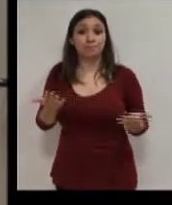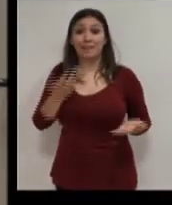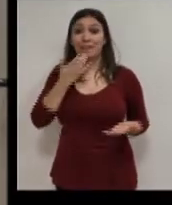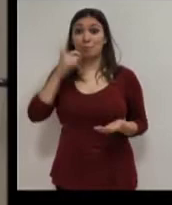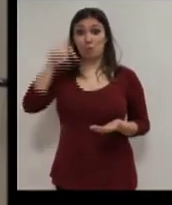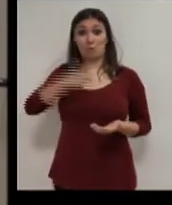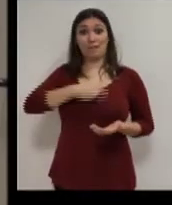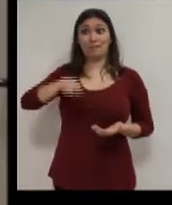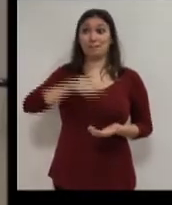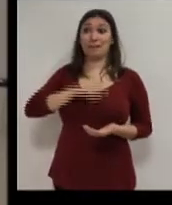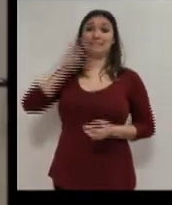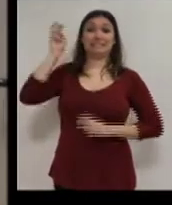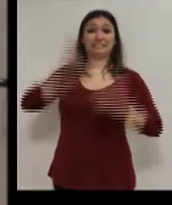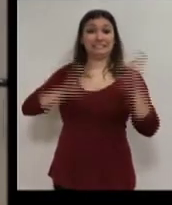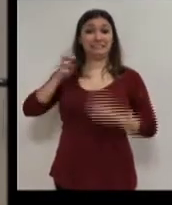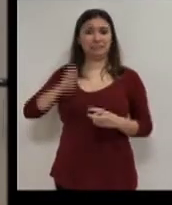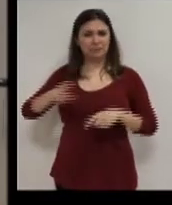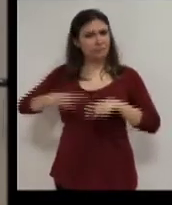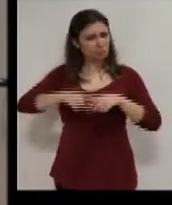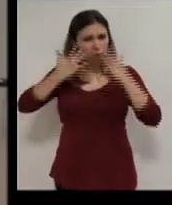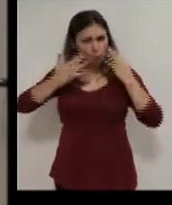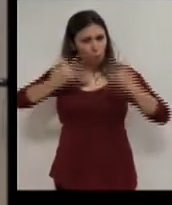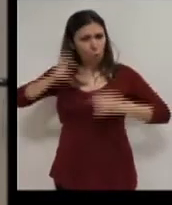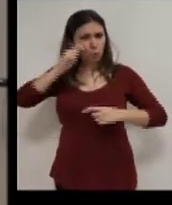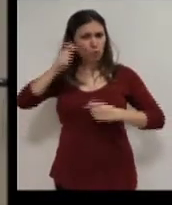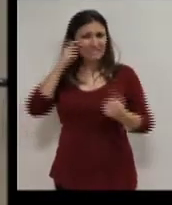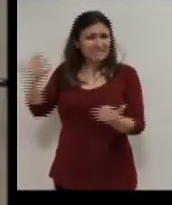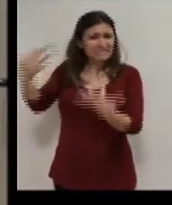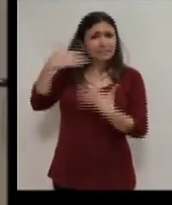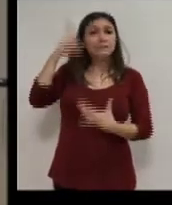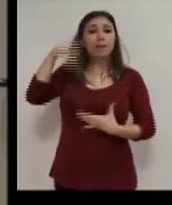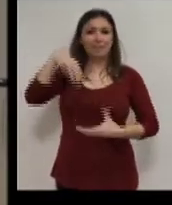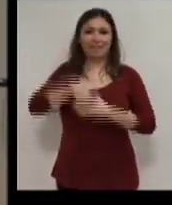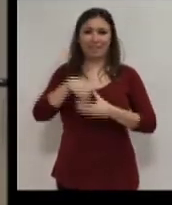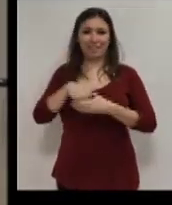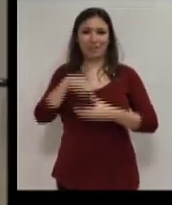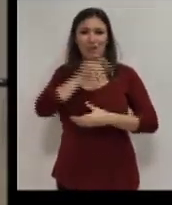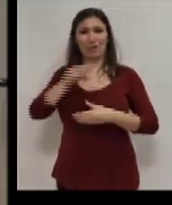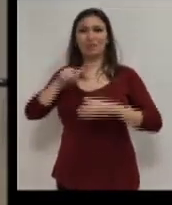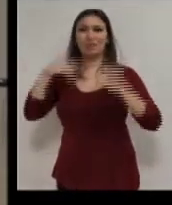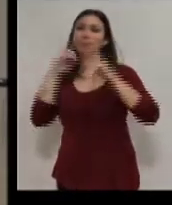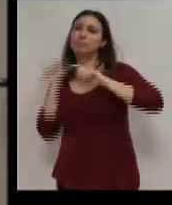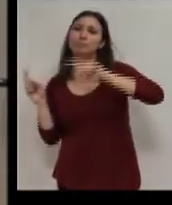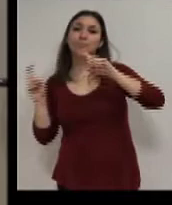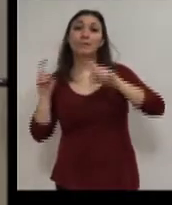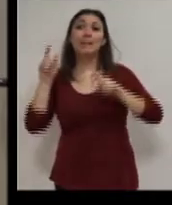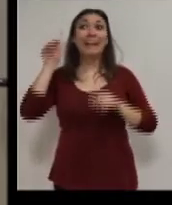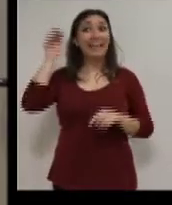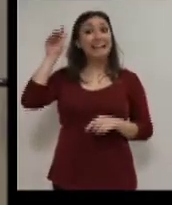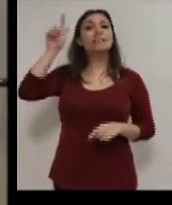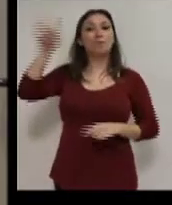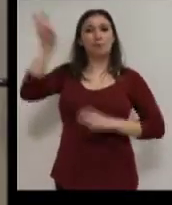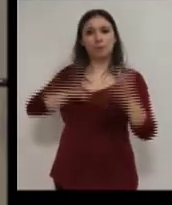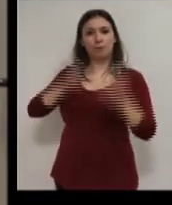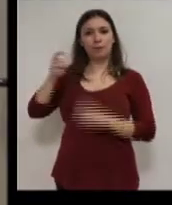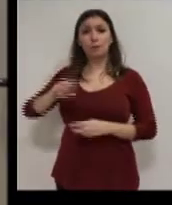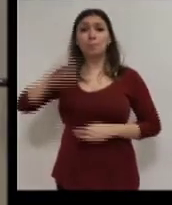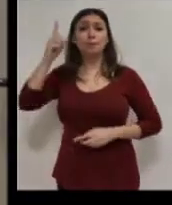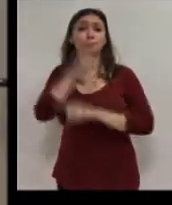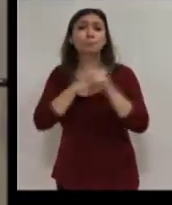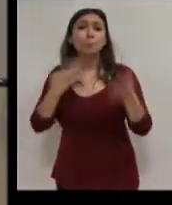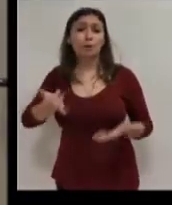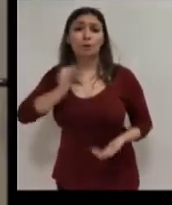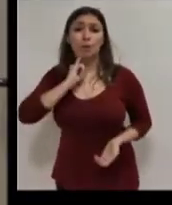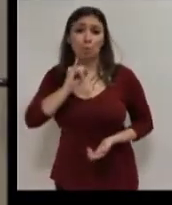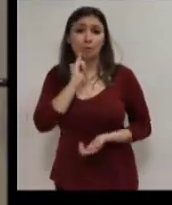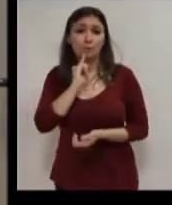que, pues, bueno, aquí en un país como España, que hemos dicho que es turístico de primer orden, pues también hay mucho turismo interior, pero hay mucha gente que viene de fuera. Entonces, la primera